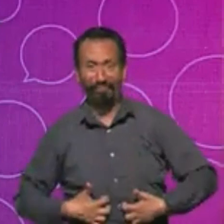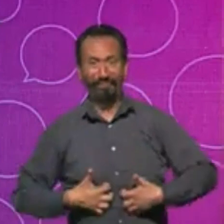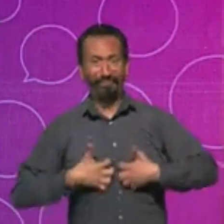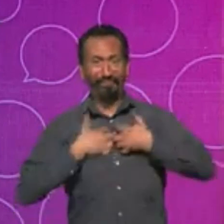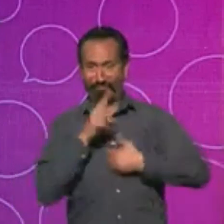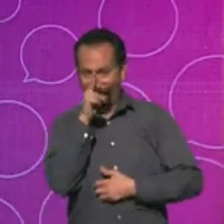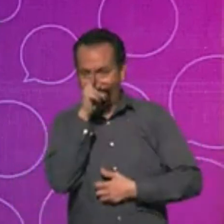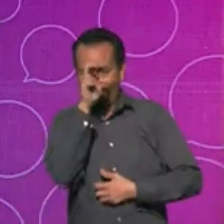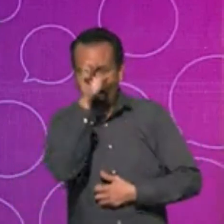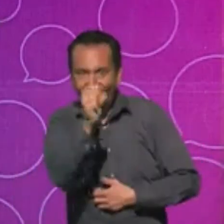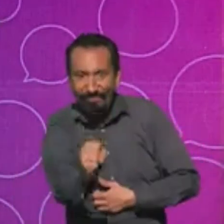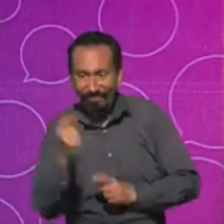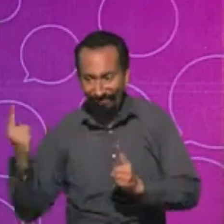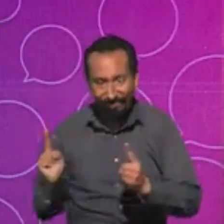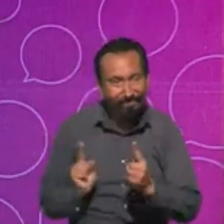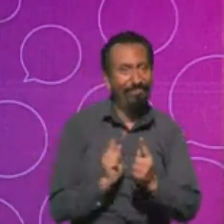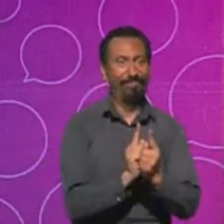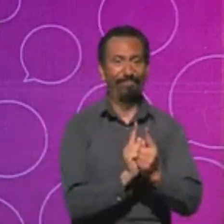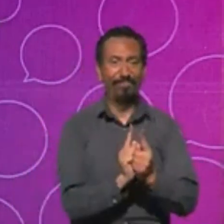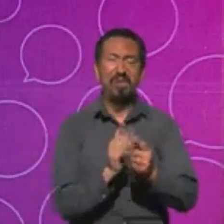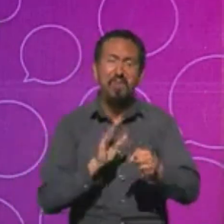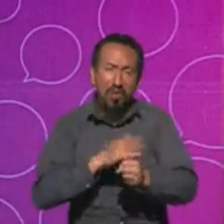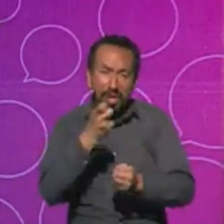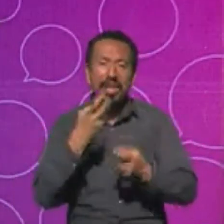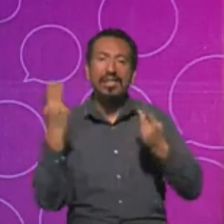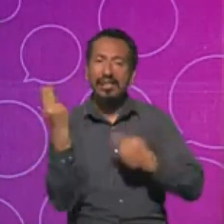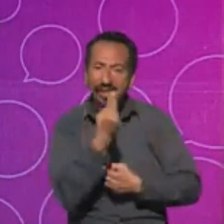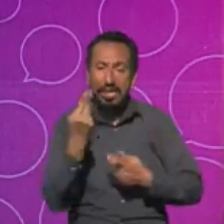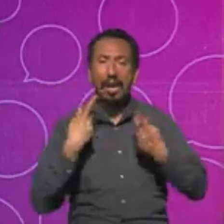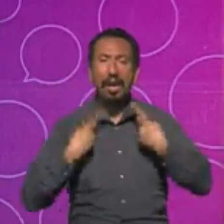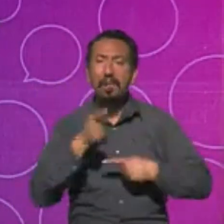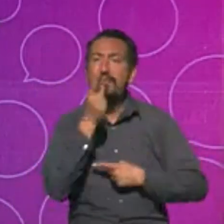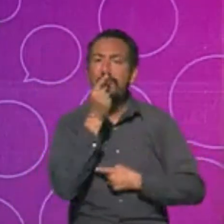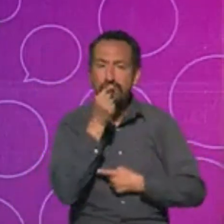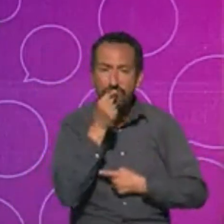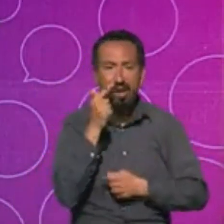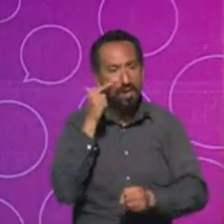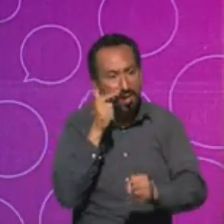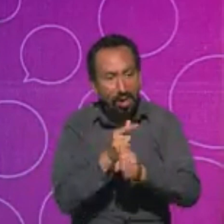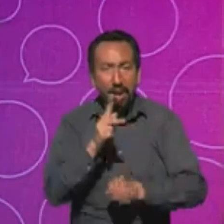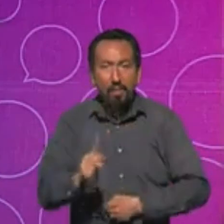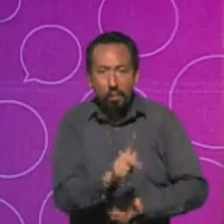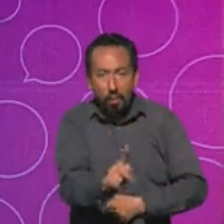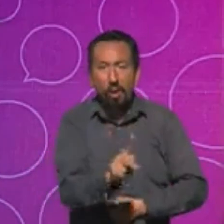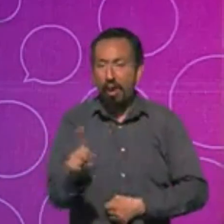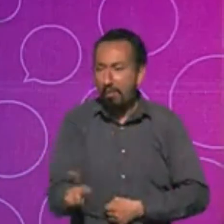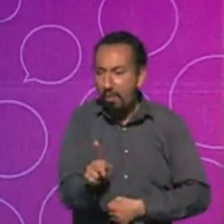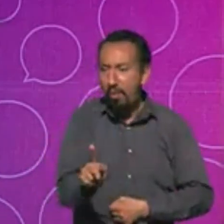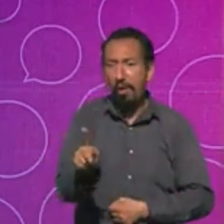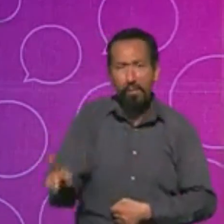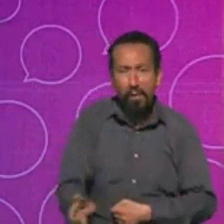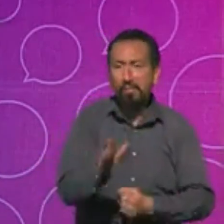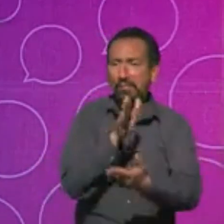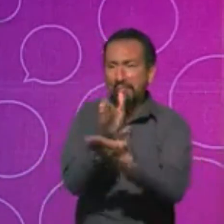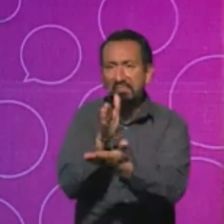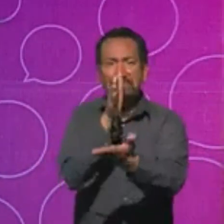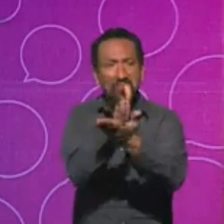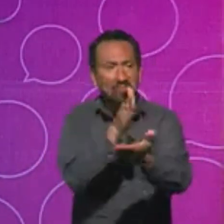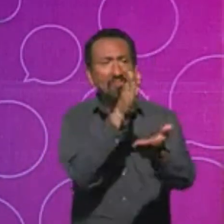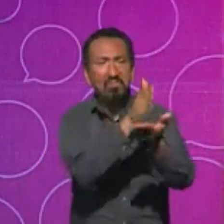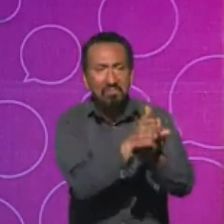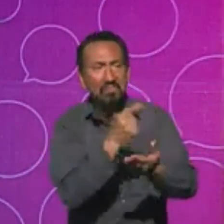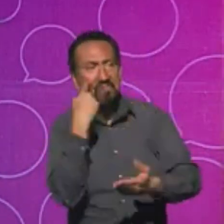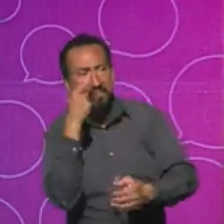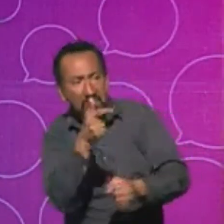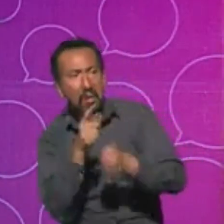venganza es por eso que la policía de proximidad debe de ir a las rancherías a las comunidades y a las colonias a tratar